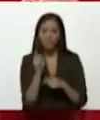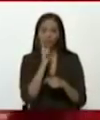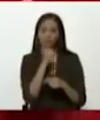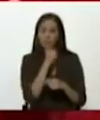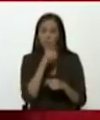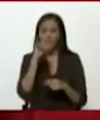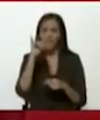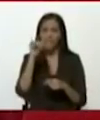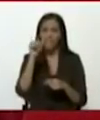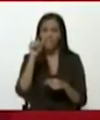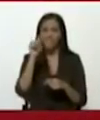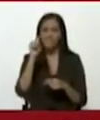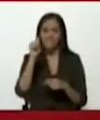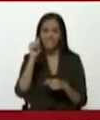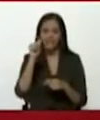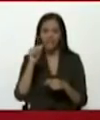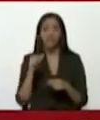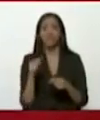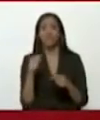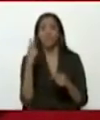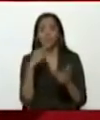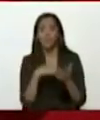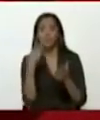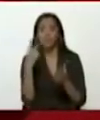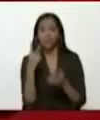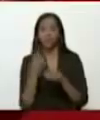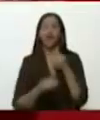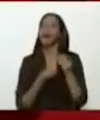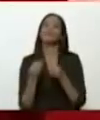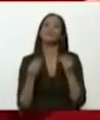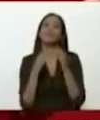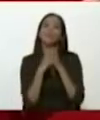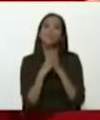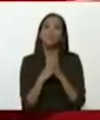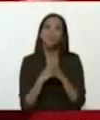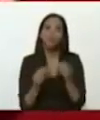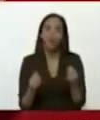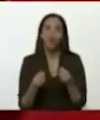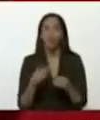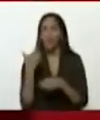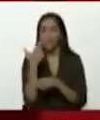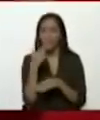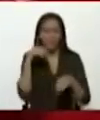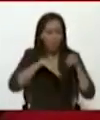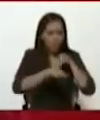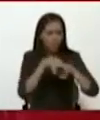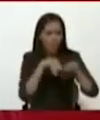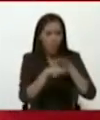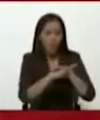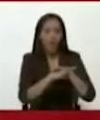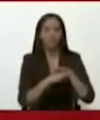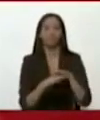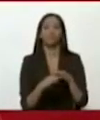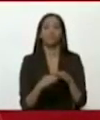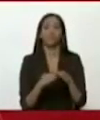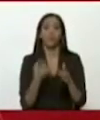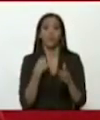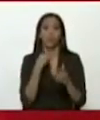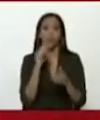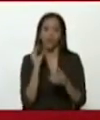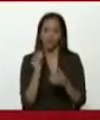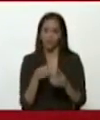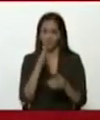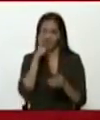Recao, que en el 2002 montan toda la operación de traslado de armamento fue ese. ¿Qué querían hacer ahorita, Pedro, con los carros del Banco